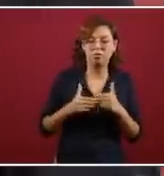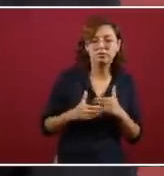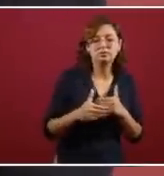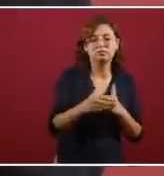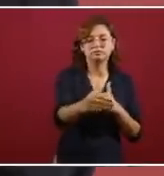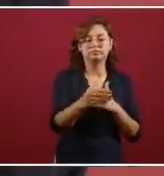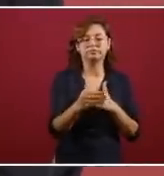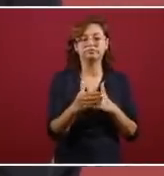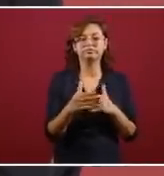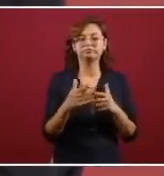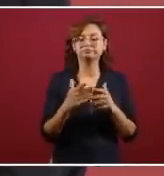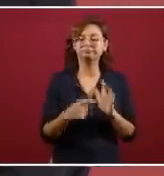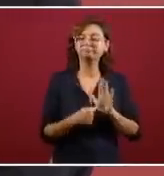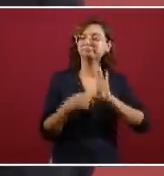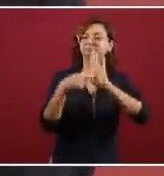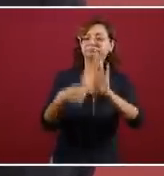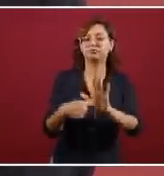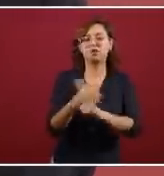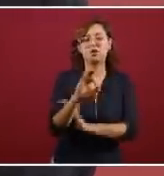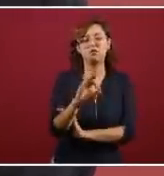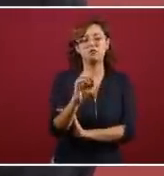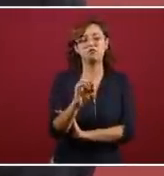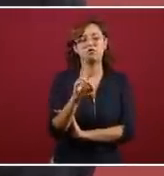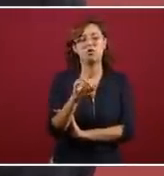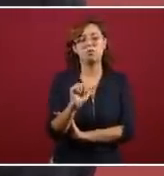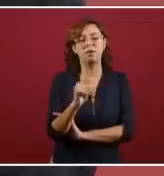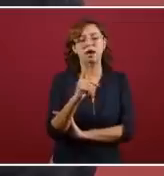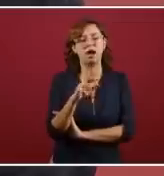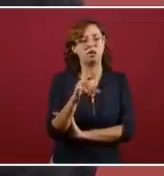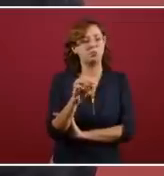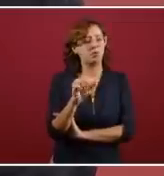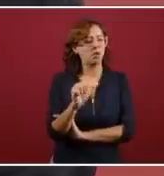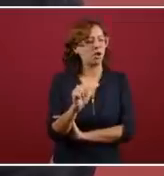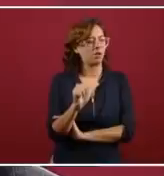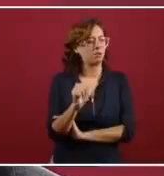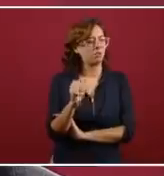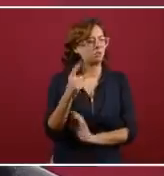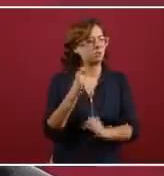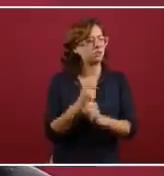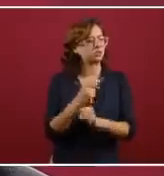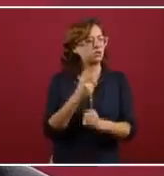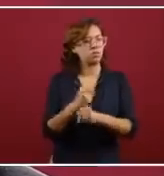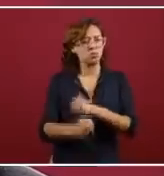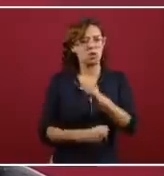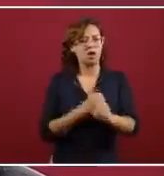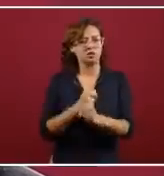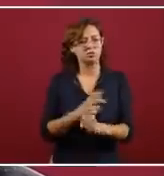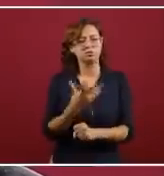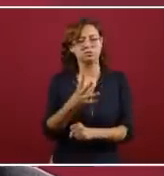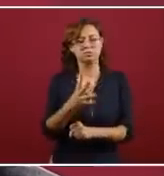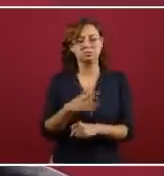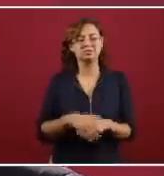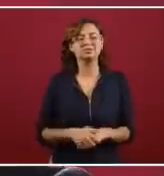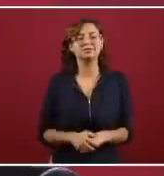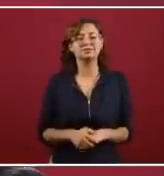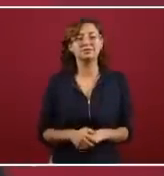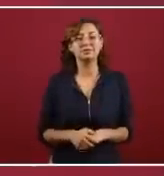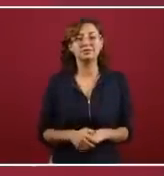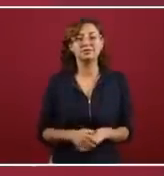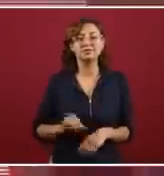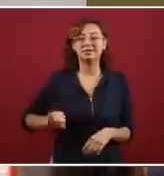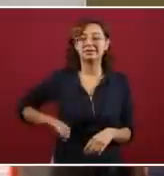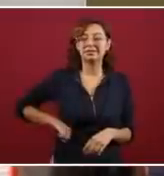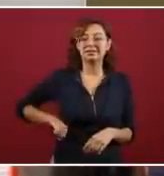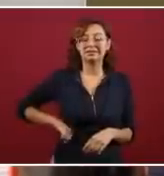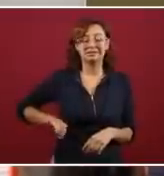el FOBAPROA, el primero o en el segundo año. Y lo interesante es